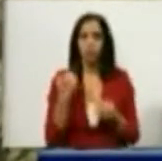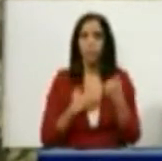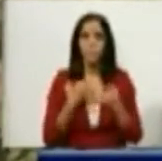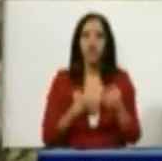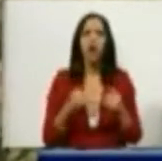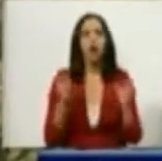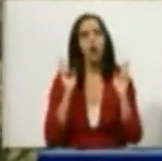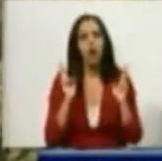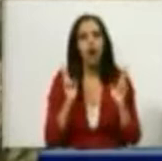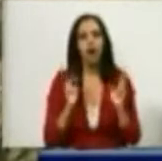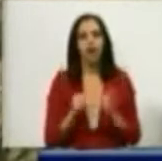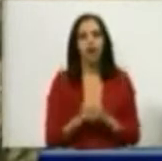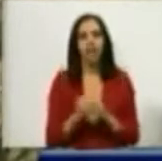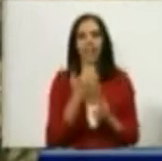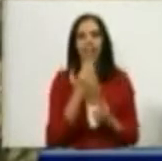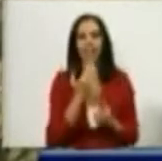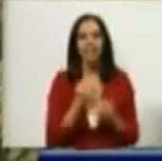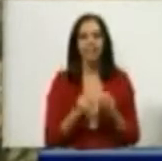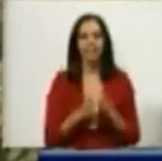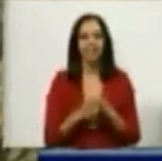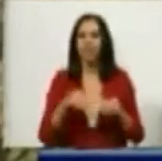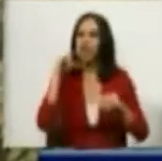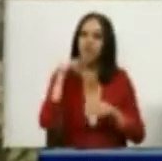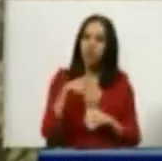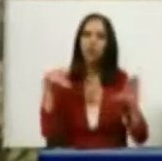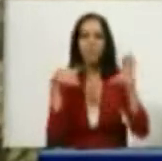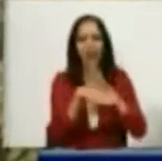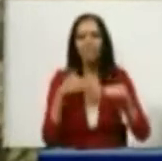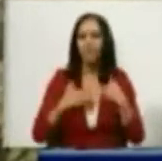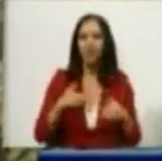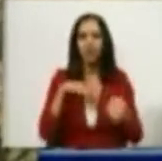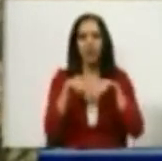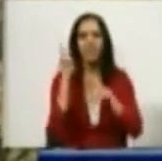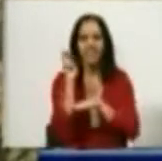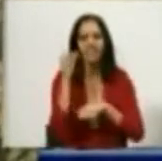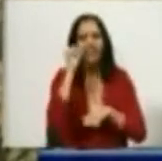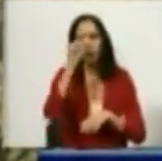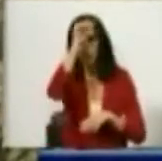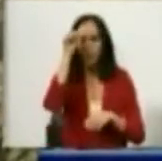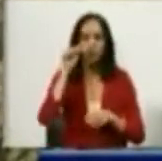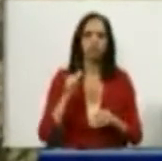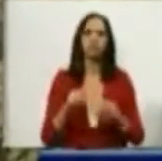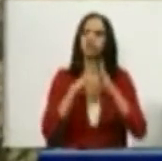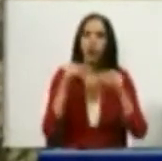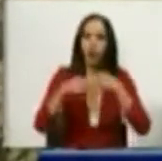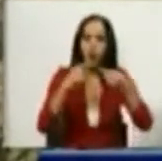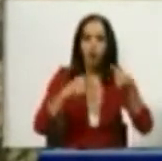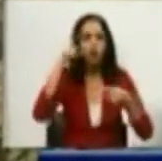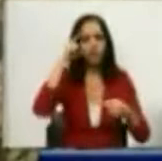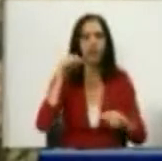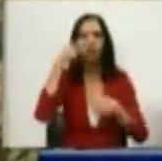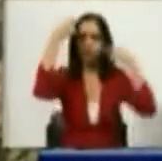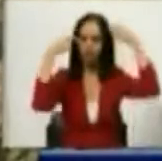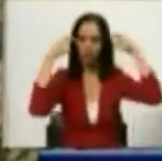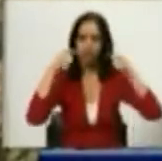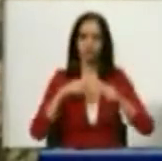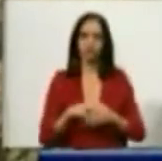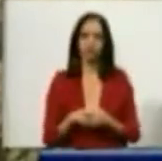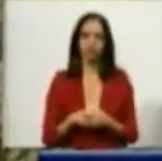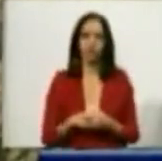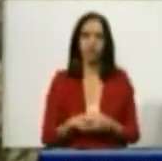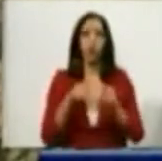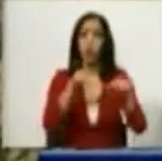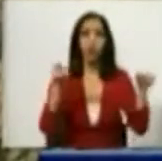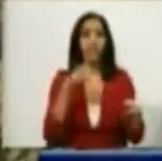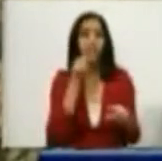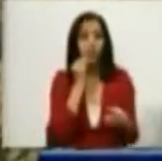Ojalá y alguien se lo sacara el lunes el martes el miércoles el jueves el viernes el sábado el domingo todos los días Hugo Chávez ustedes